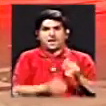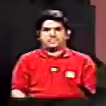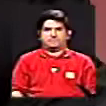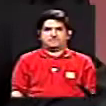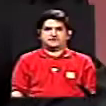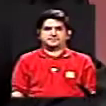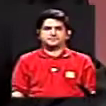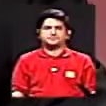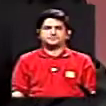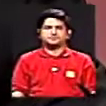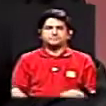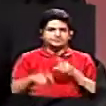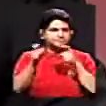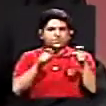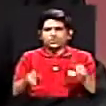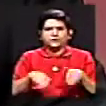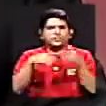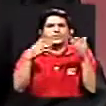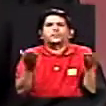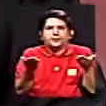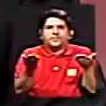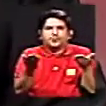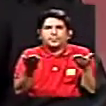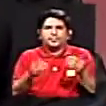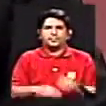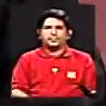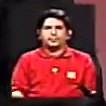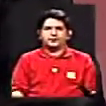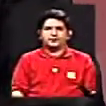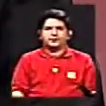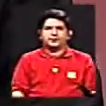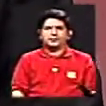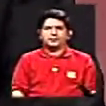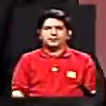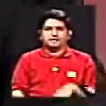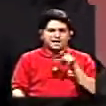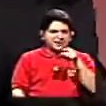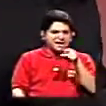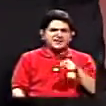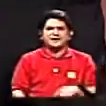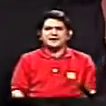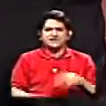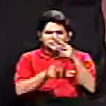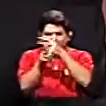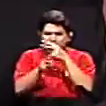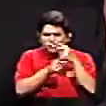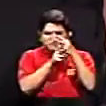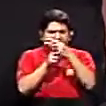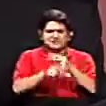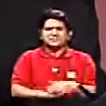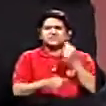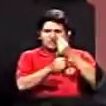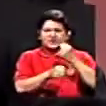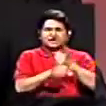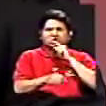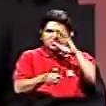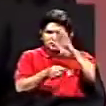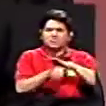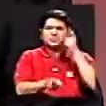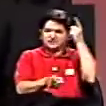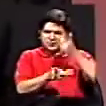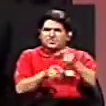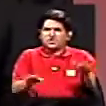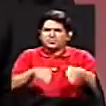se controla, para que qué controles hay para supervisar que esas tareas se estén haciendo